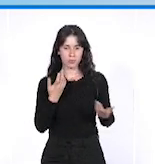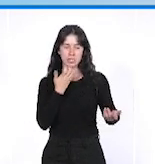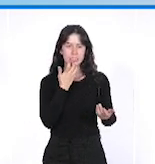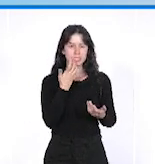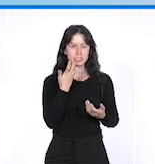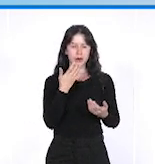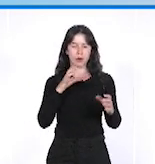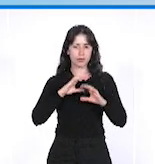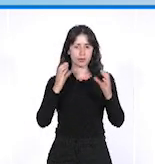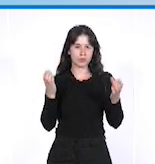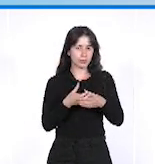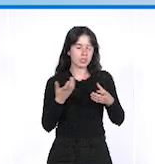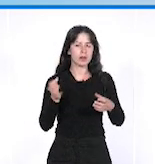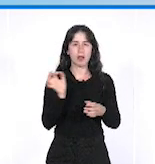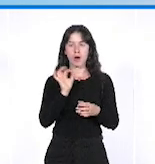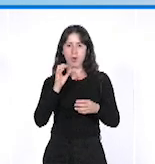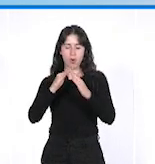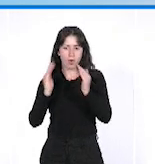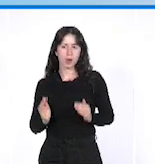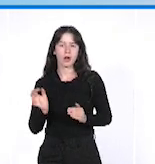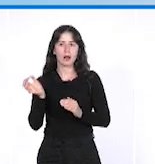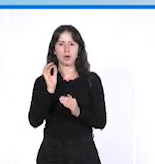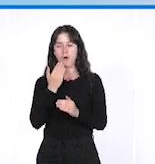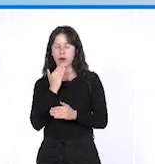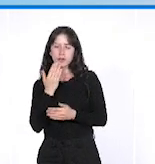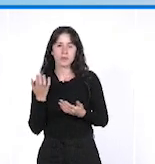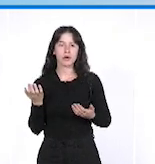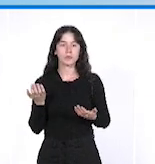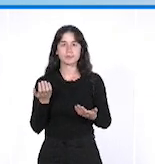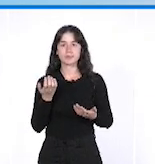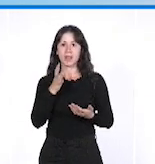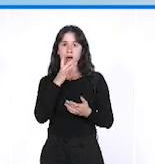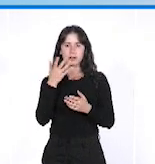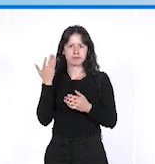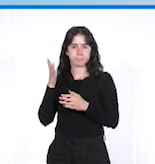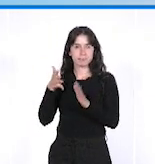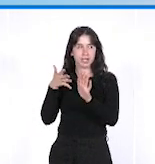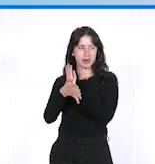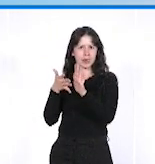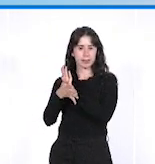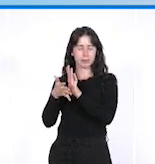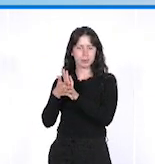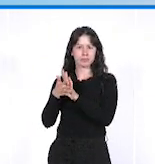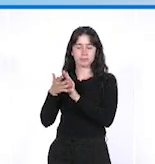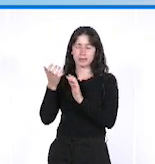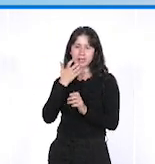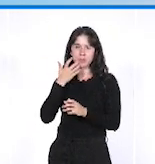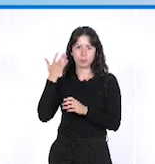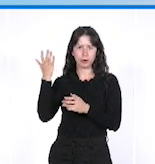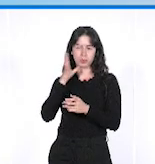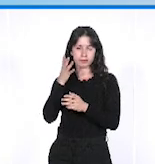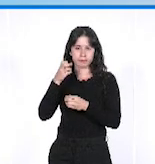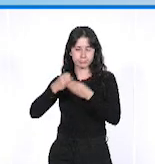actividades en el hogar actividades vocacionales actividades de ocio aquí tenéis un ejemplo porque no podía poner todo donde evaluamos el